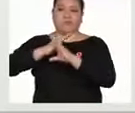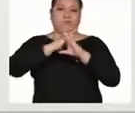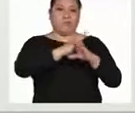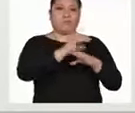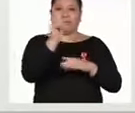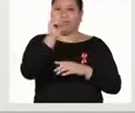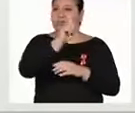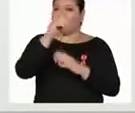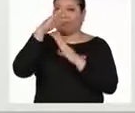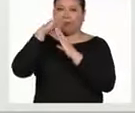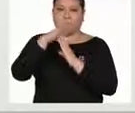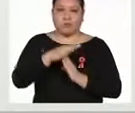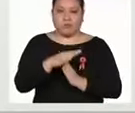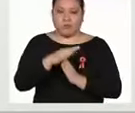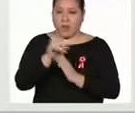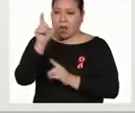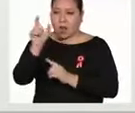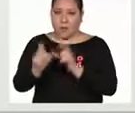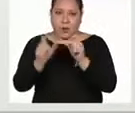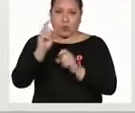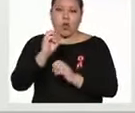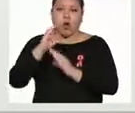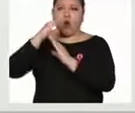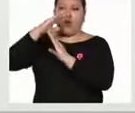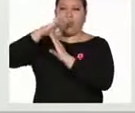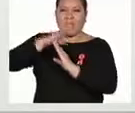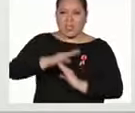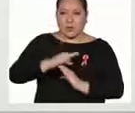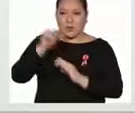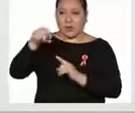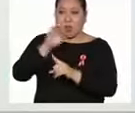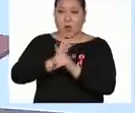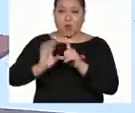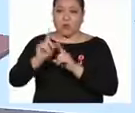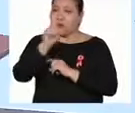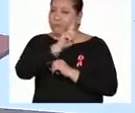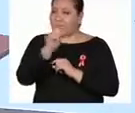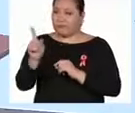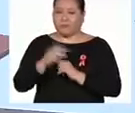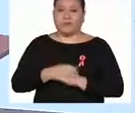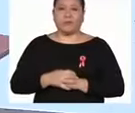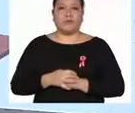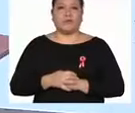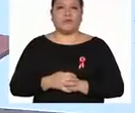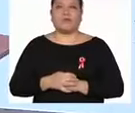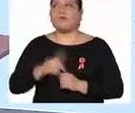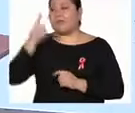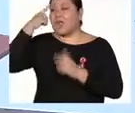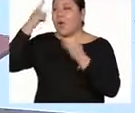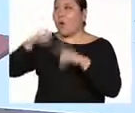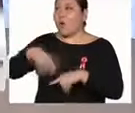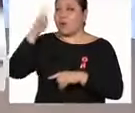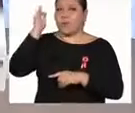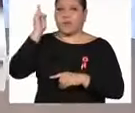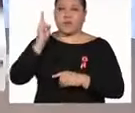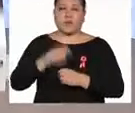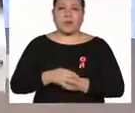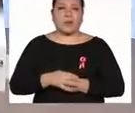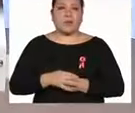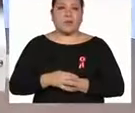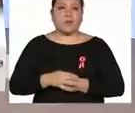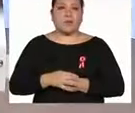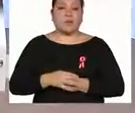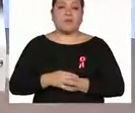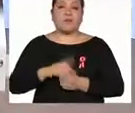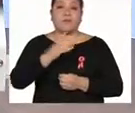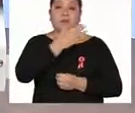toda discriminación personal y cultural en toda circunstancia. Totalmente de acuerdo, profesora. Lleguemos